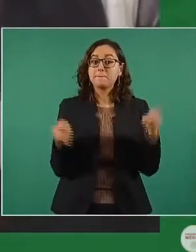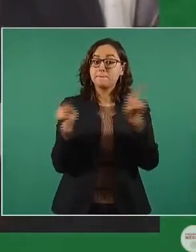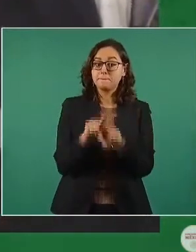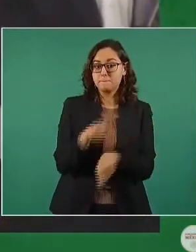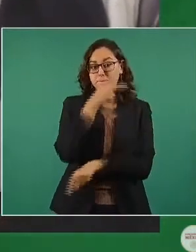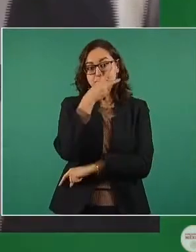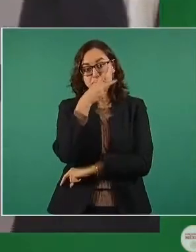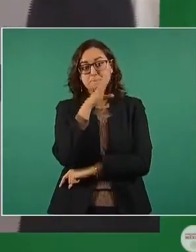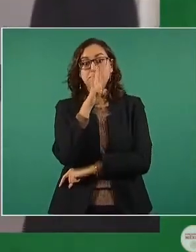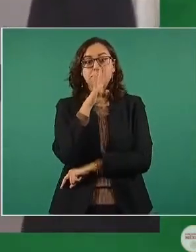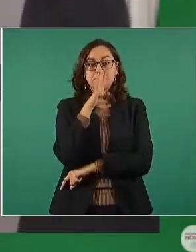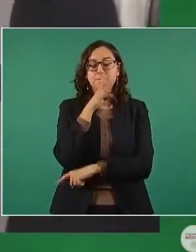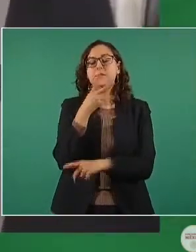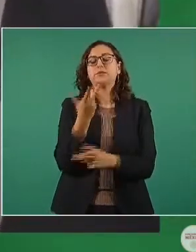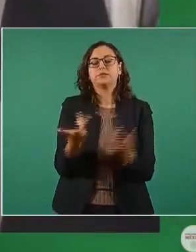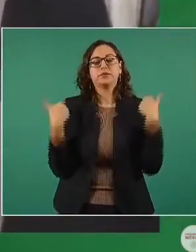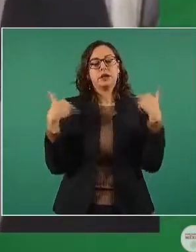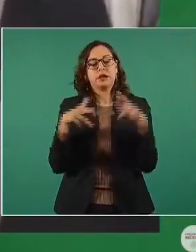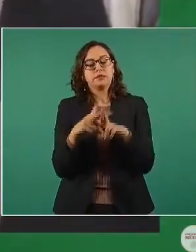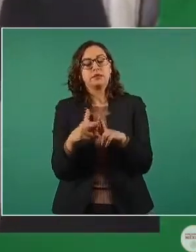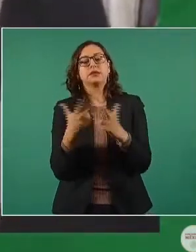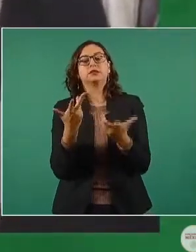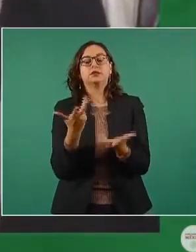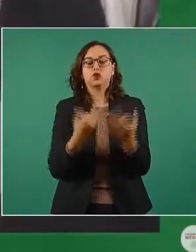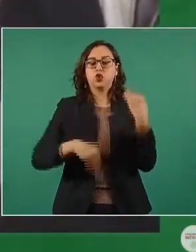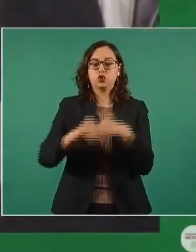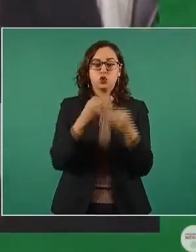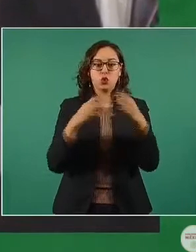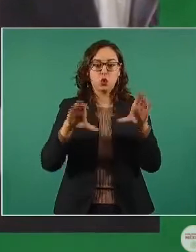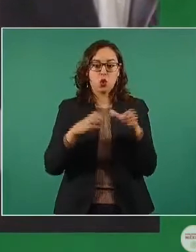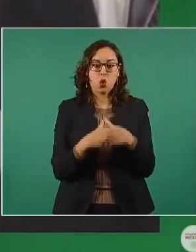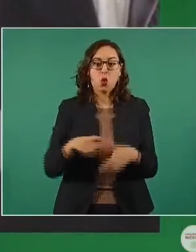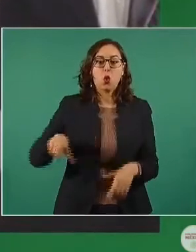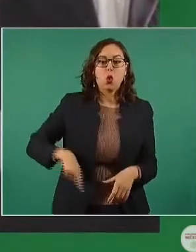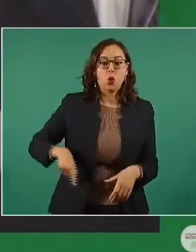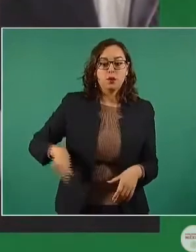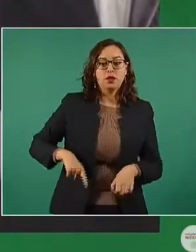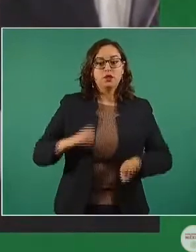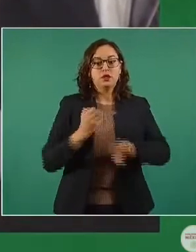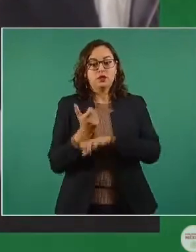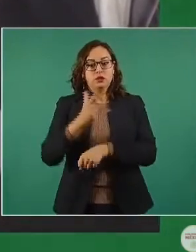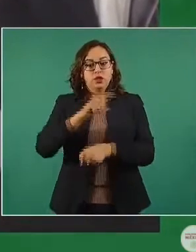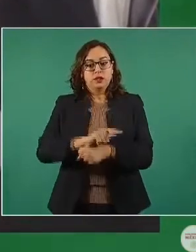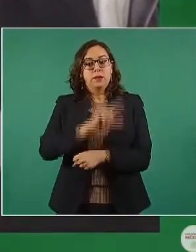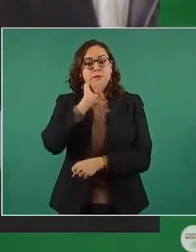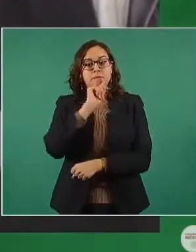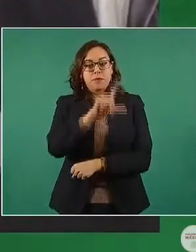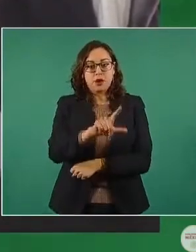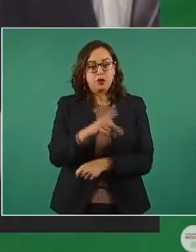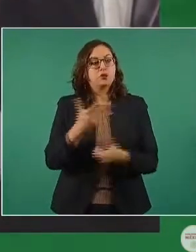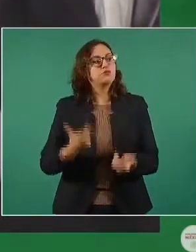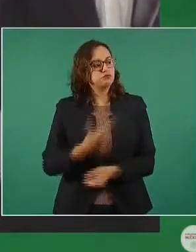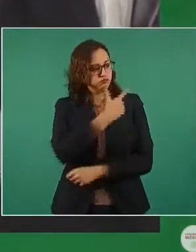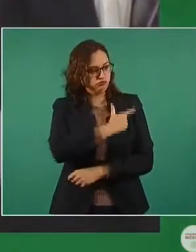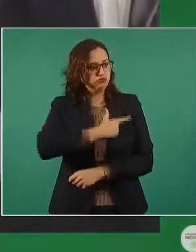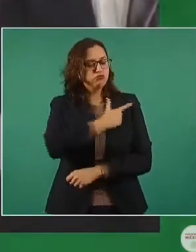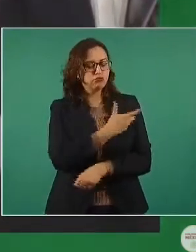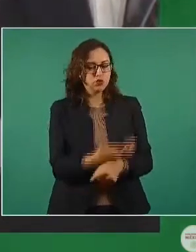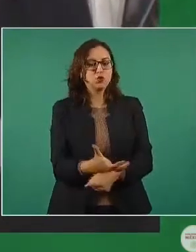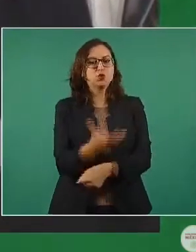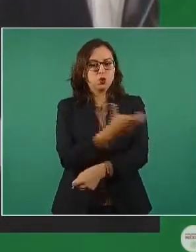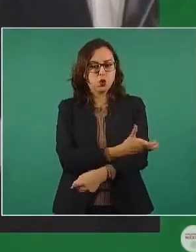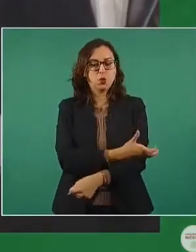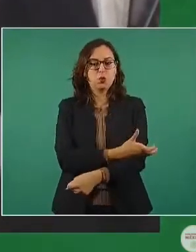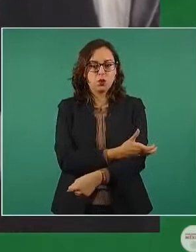madres de familia, a los maestros, a toda la comunidad, al gobierno del estado de Jalisco, aquí con mucho gusto de